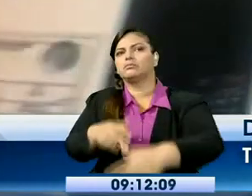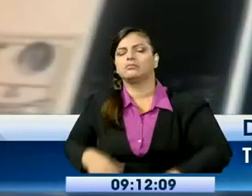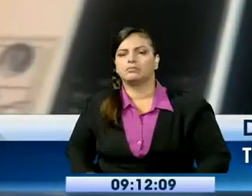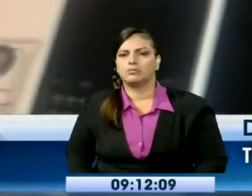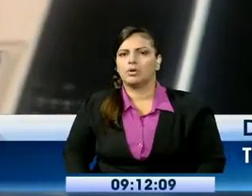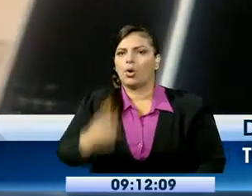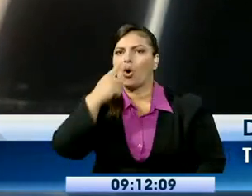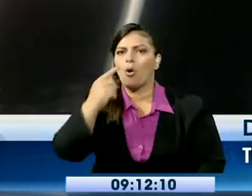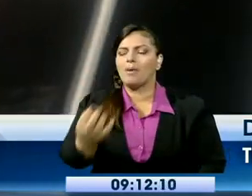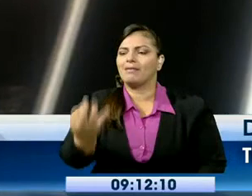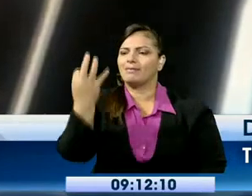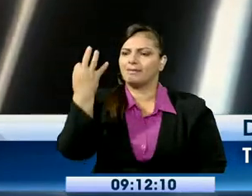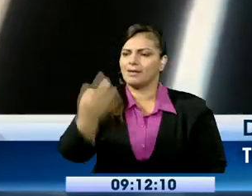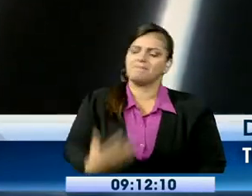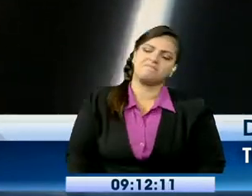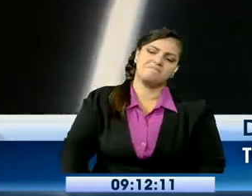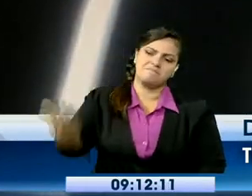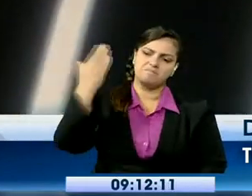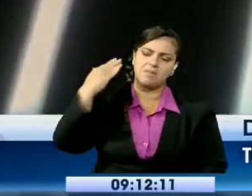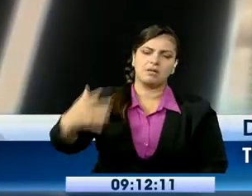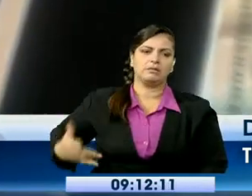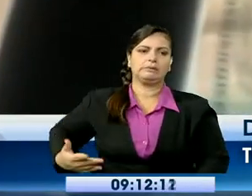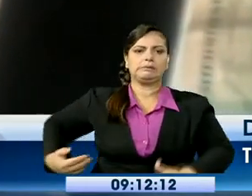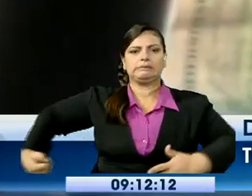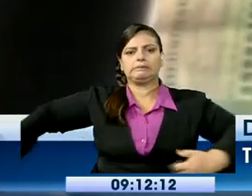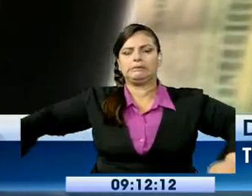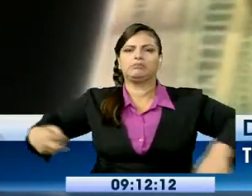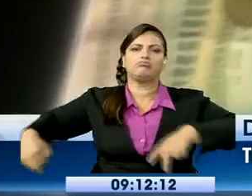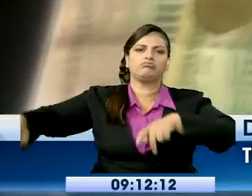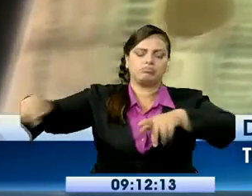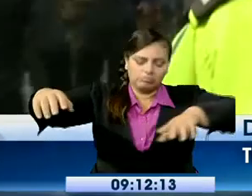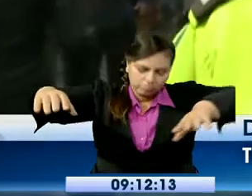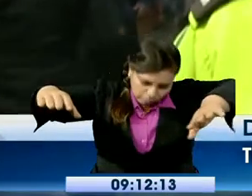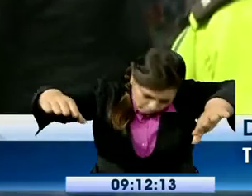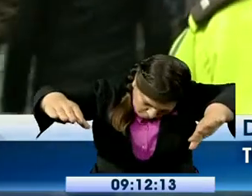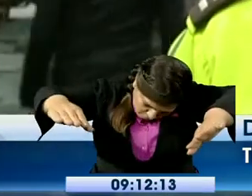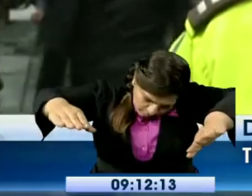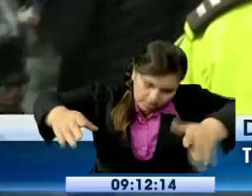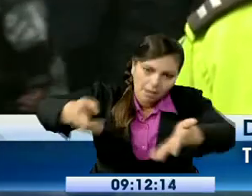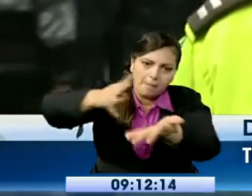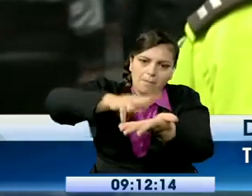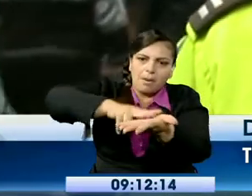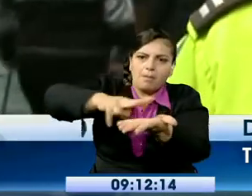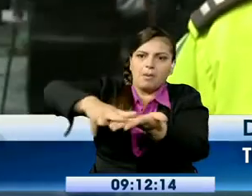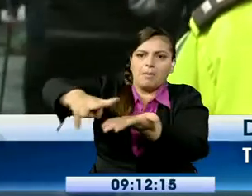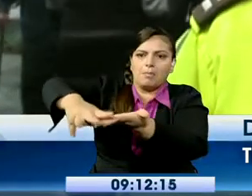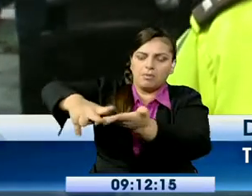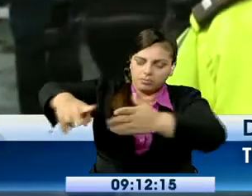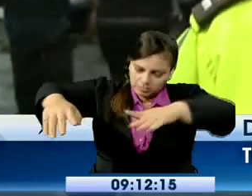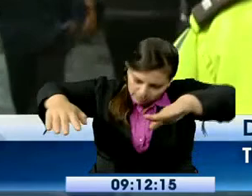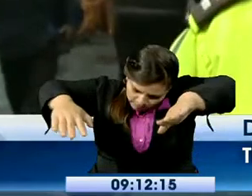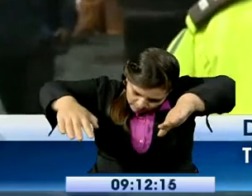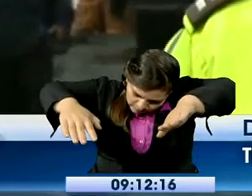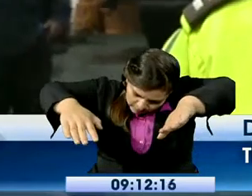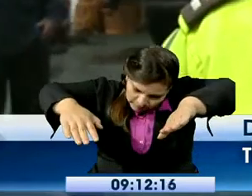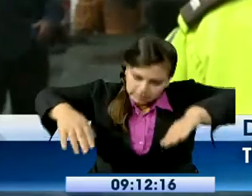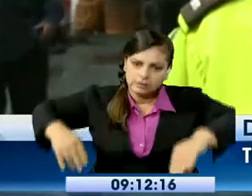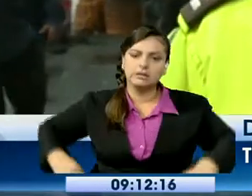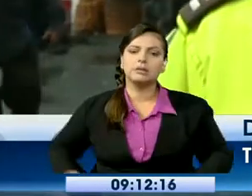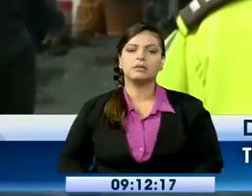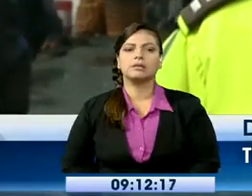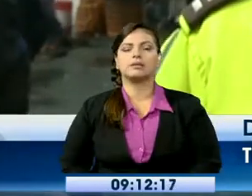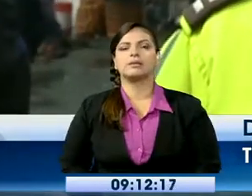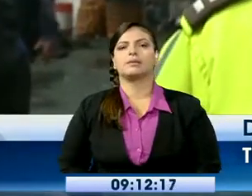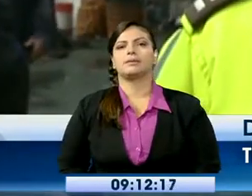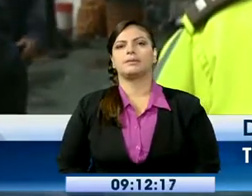fuego, revólveres, con los que presuntamente intimidaban a los transeúntes. Las denuncias eran de personas que habían sido víctimas más